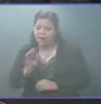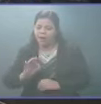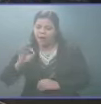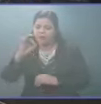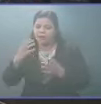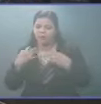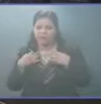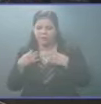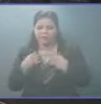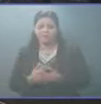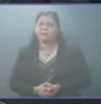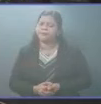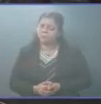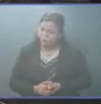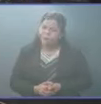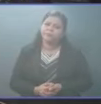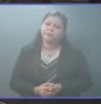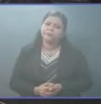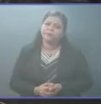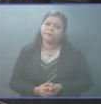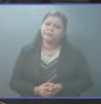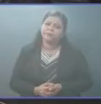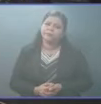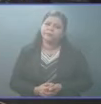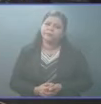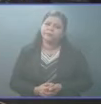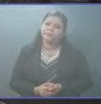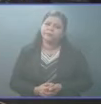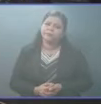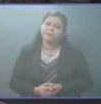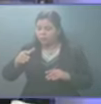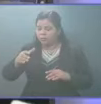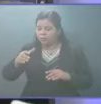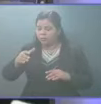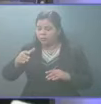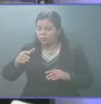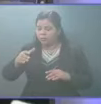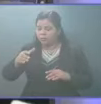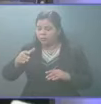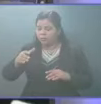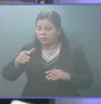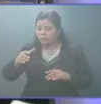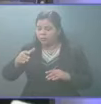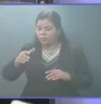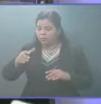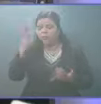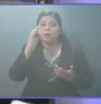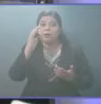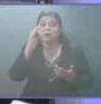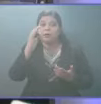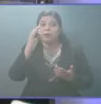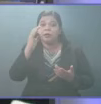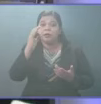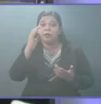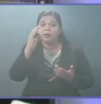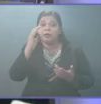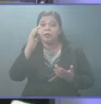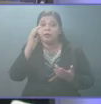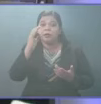estamos hablando. Claro, pero ese es un concepto que mire, es un concepto idealista, sin embargo yo creo que es